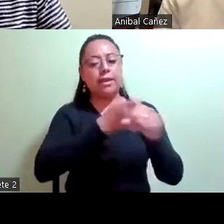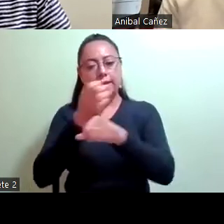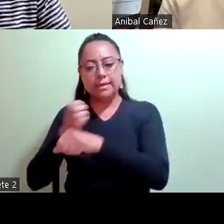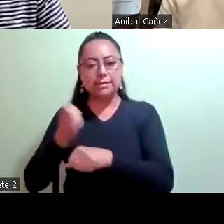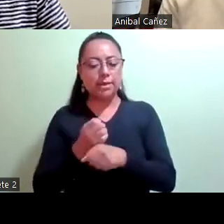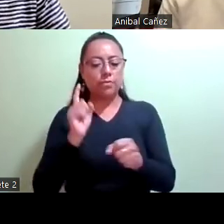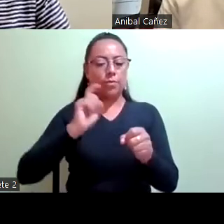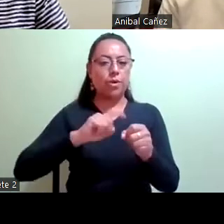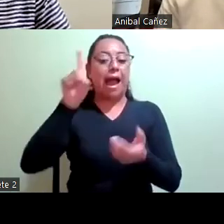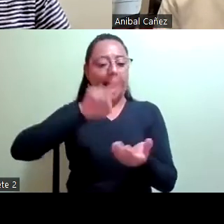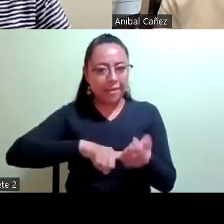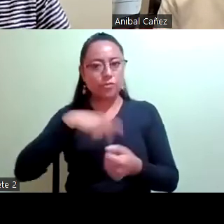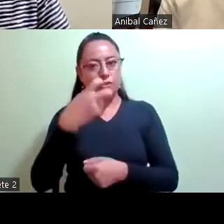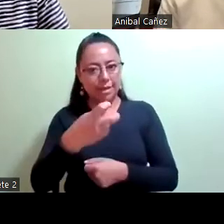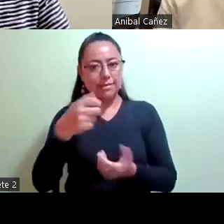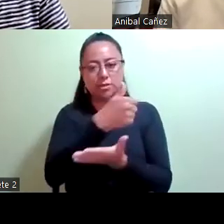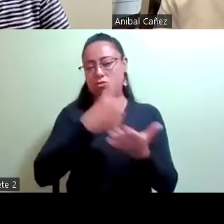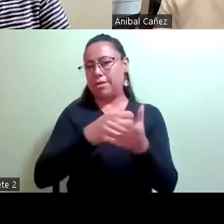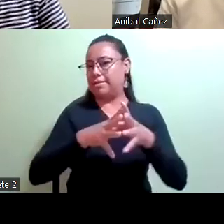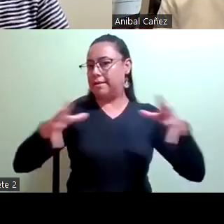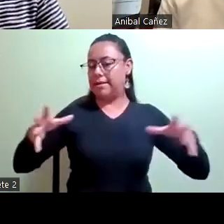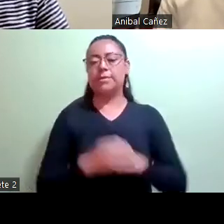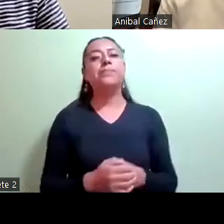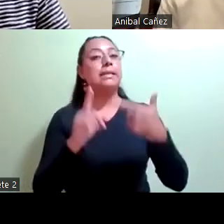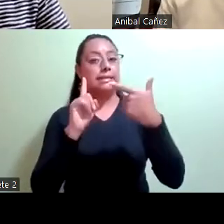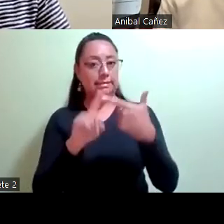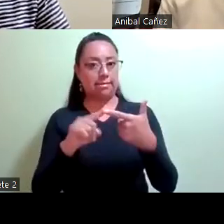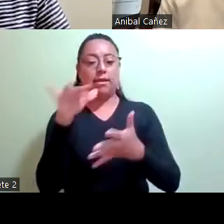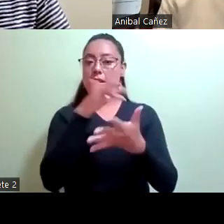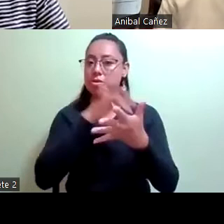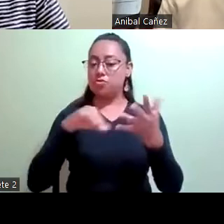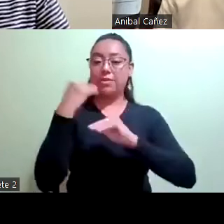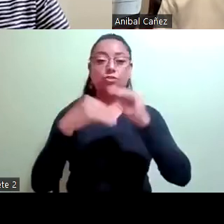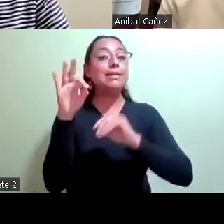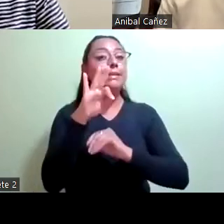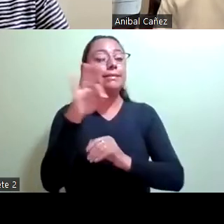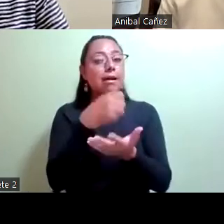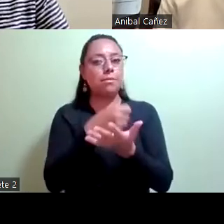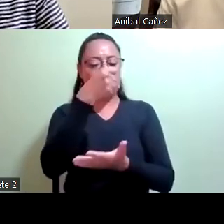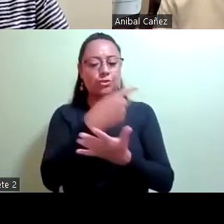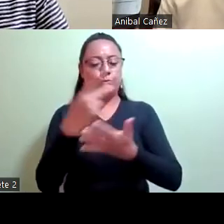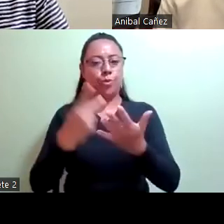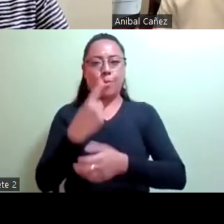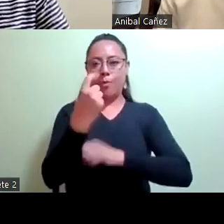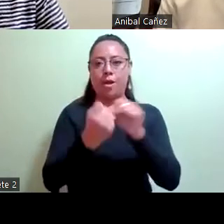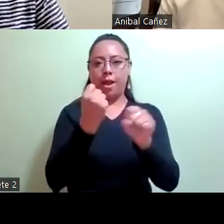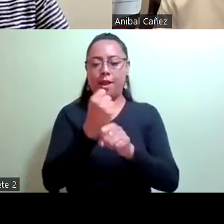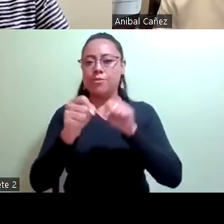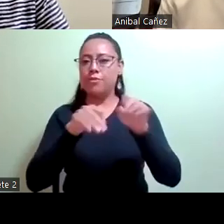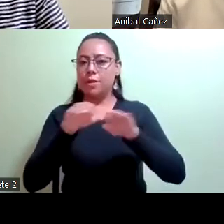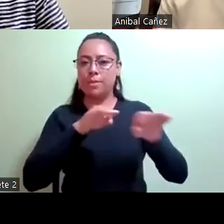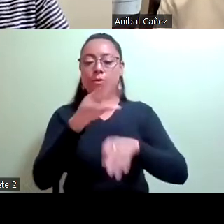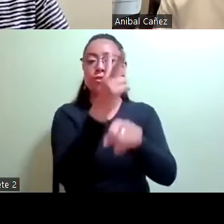la megalópolis. 7. Lectura y discusión, en su caso aprobación del programa anual de trabajo del segundo